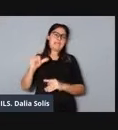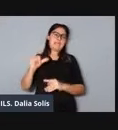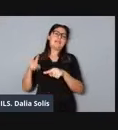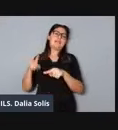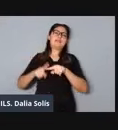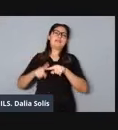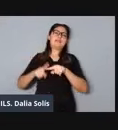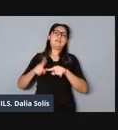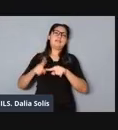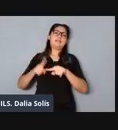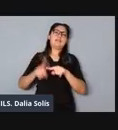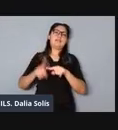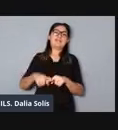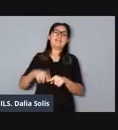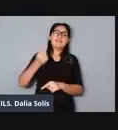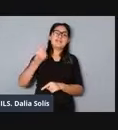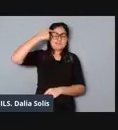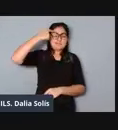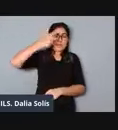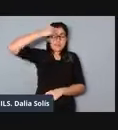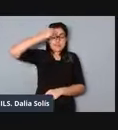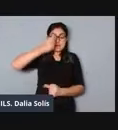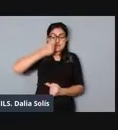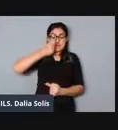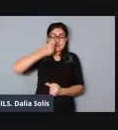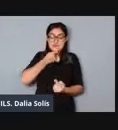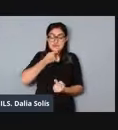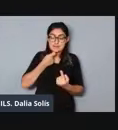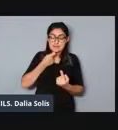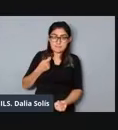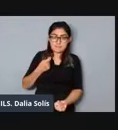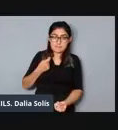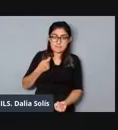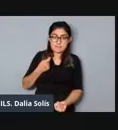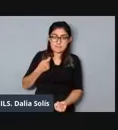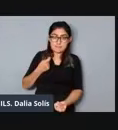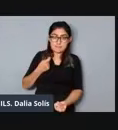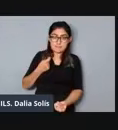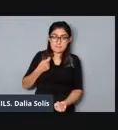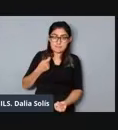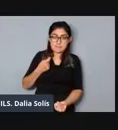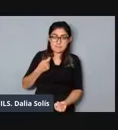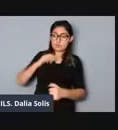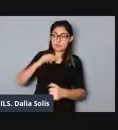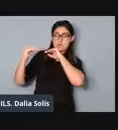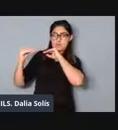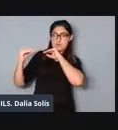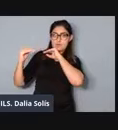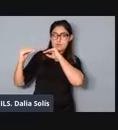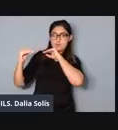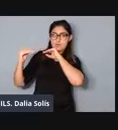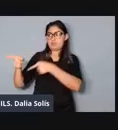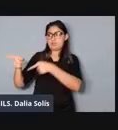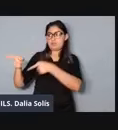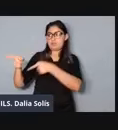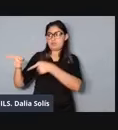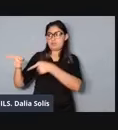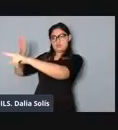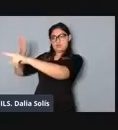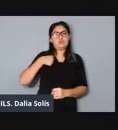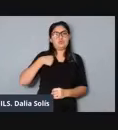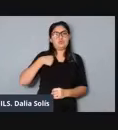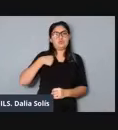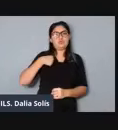si eres grande, si ya eres una adulta o un adulto y no tuviste este tratamiento, digamos,